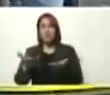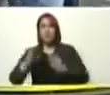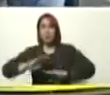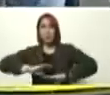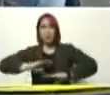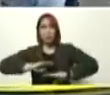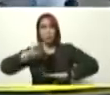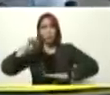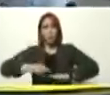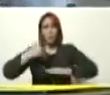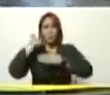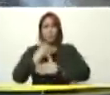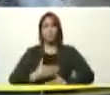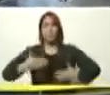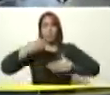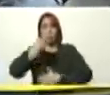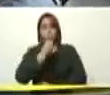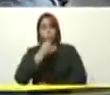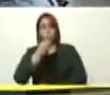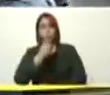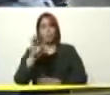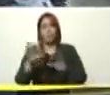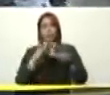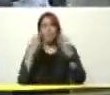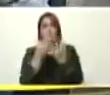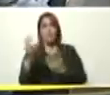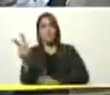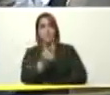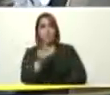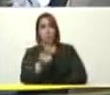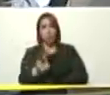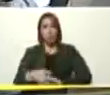en la calidad alimenticia de la familia.